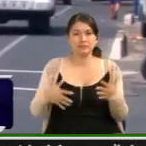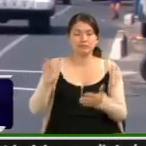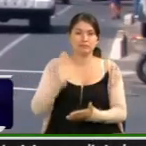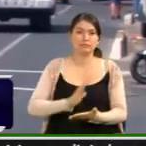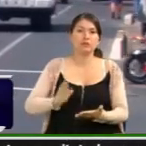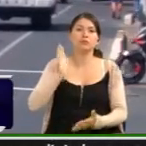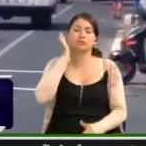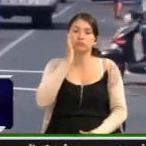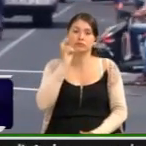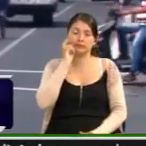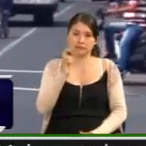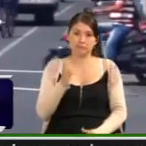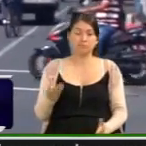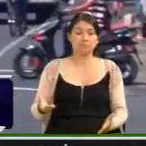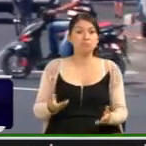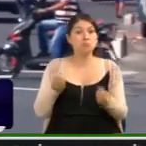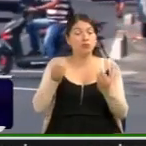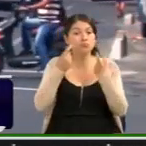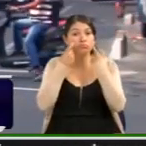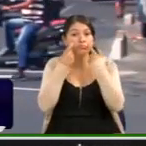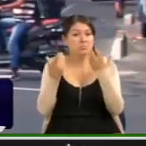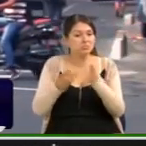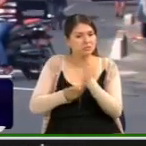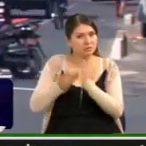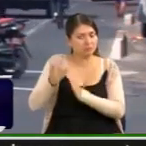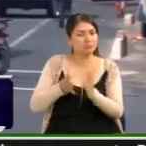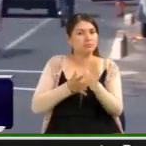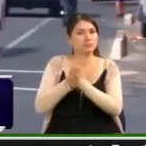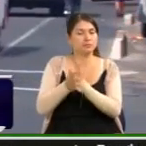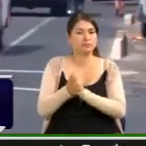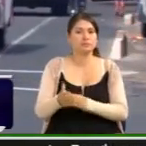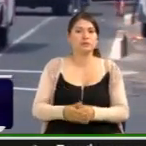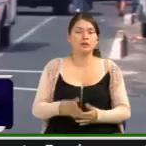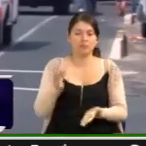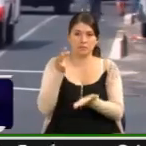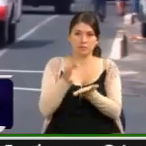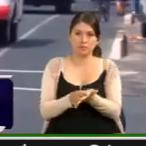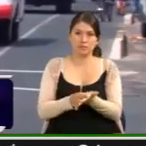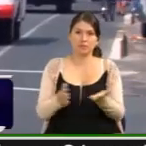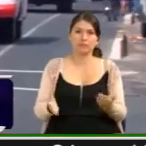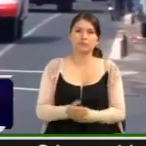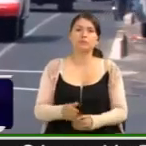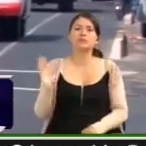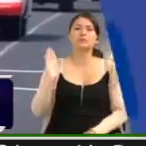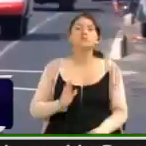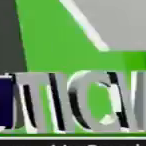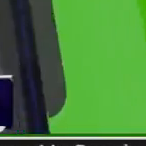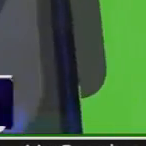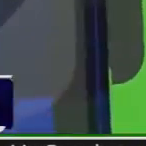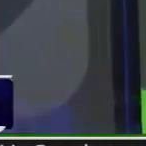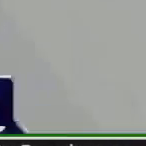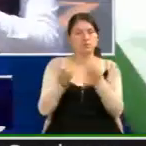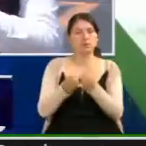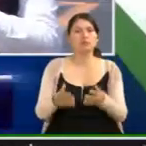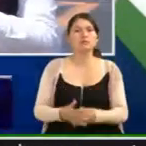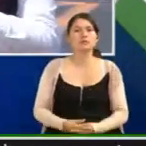del territorio norte santandereano. Estaremos muy atentos al desarrollo de la información desde la capital del departamento. Sigan